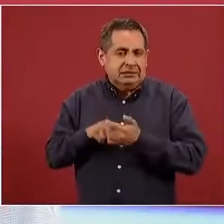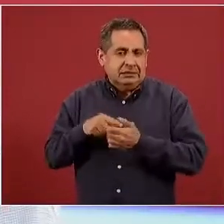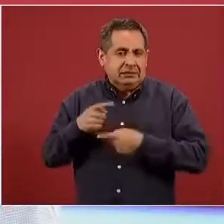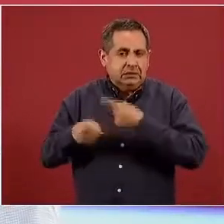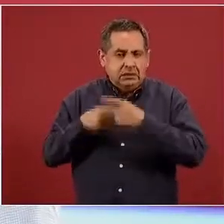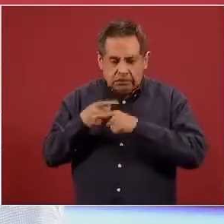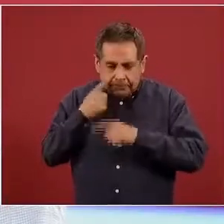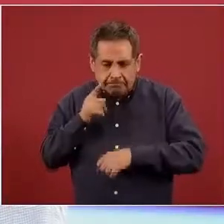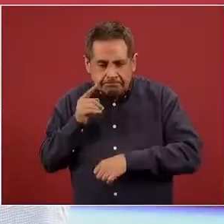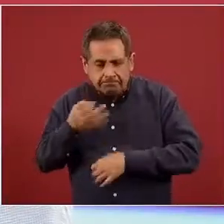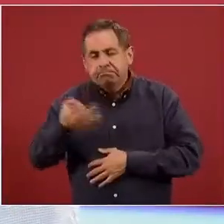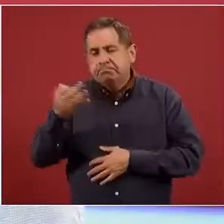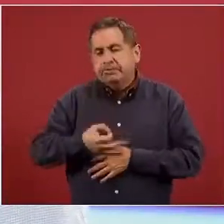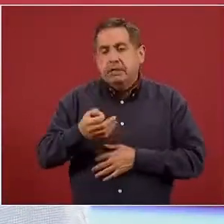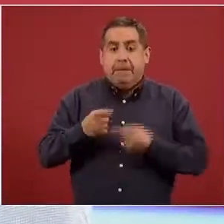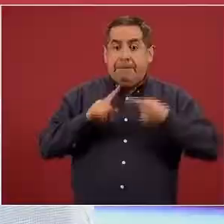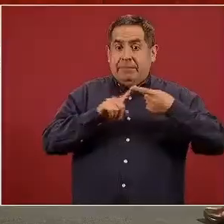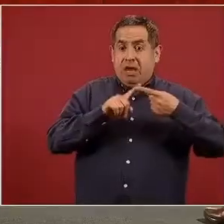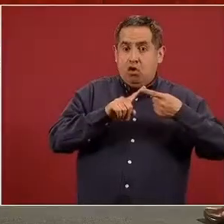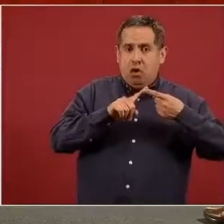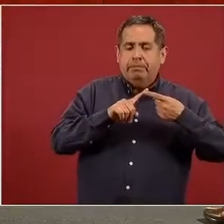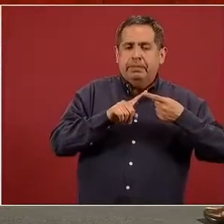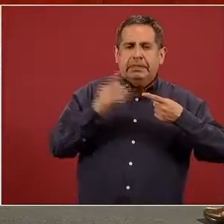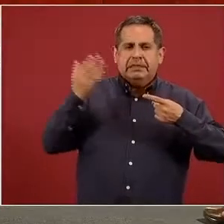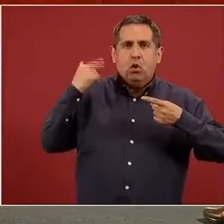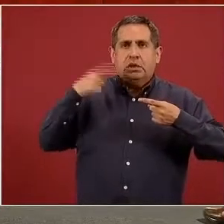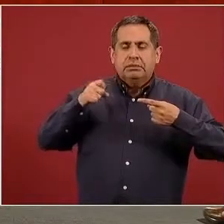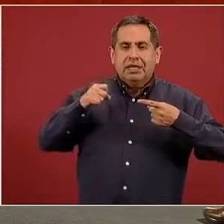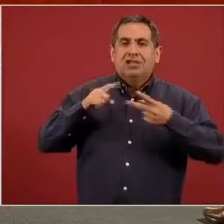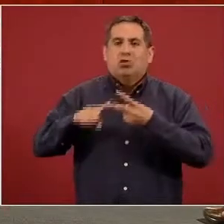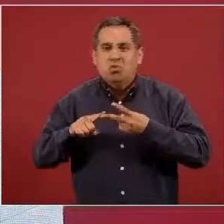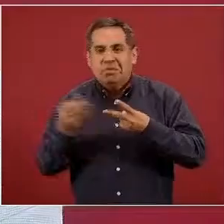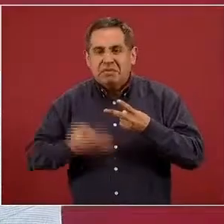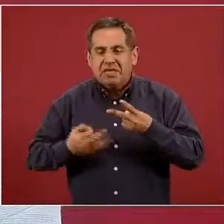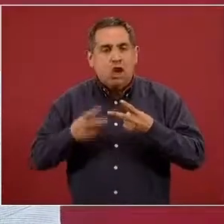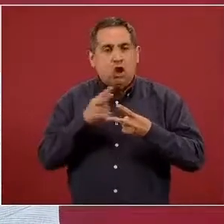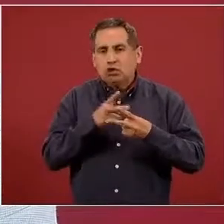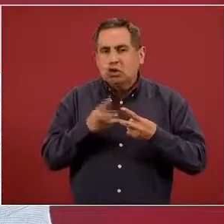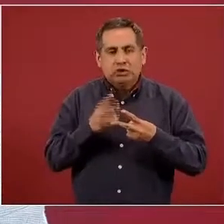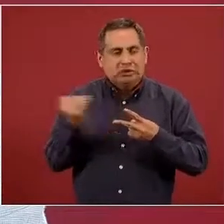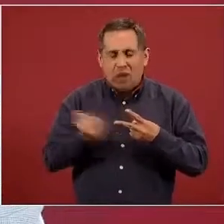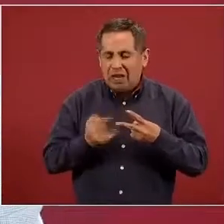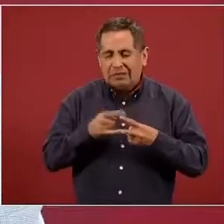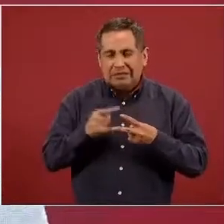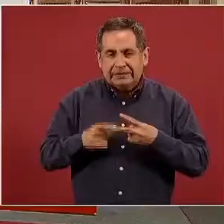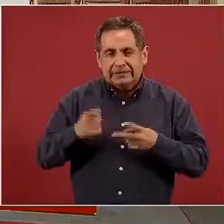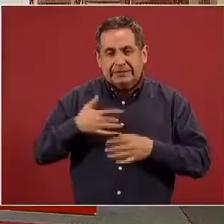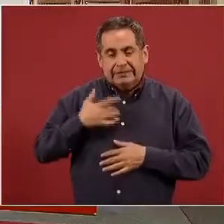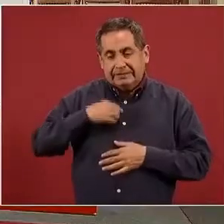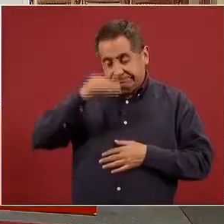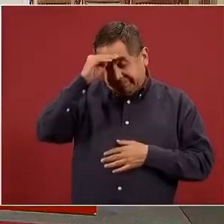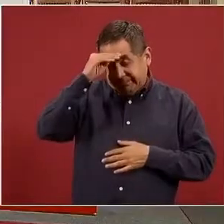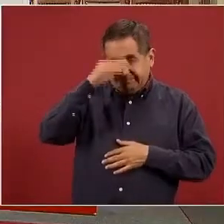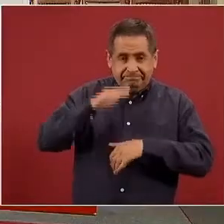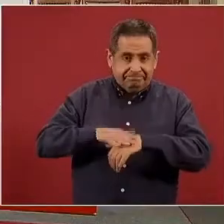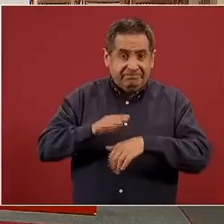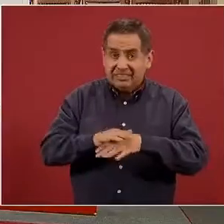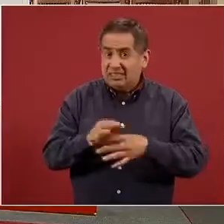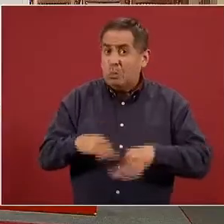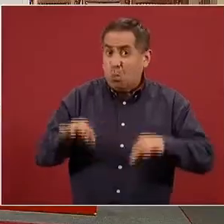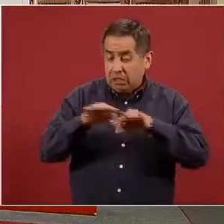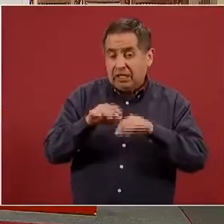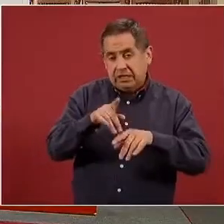ya se corroboró en un primer voluntario hace una semana. Lo que pienso es que es una señal importante